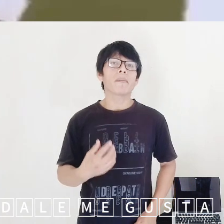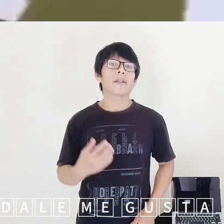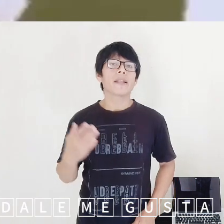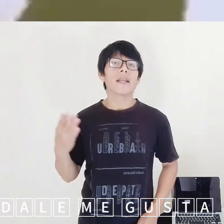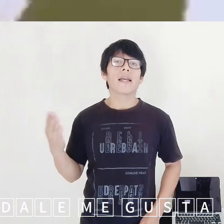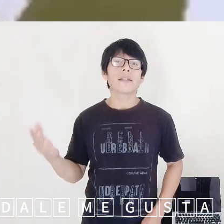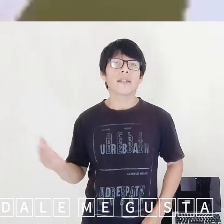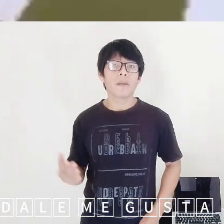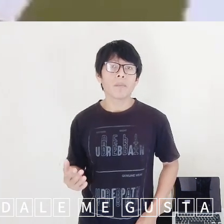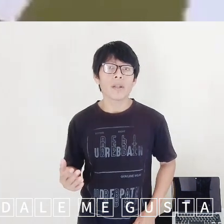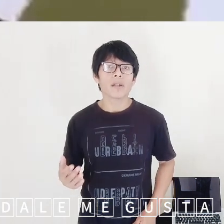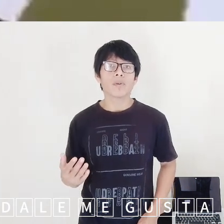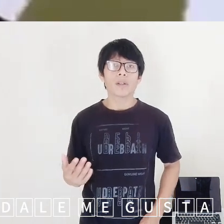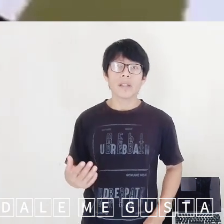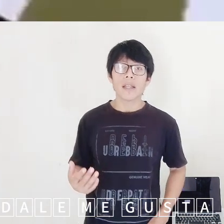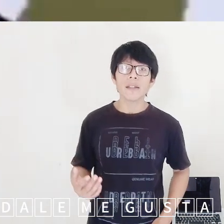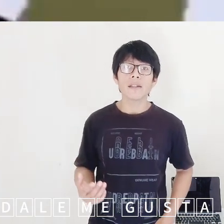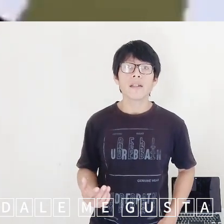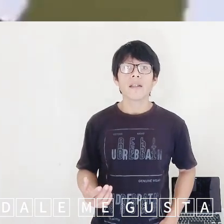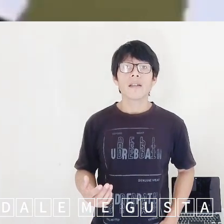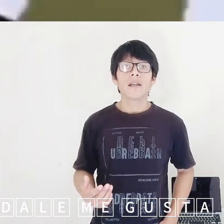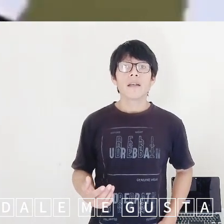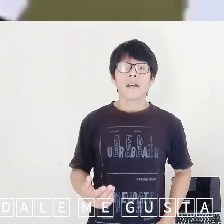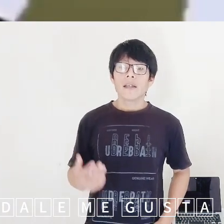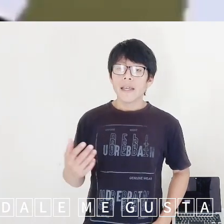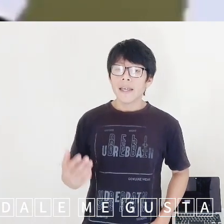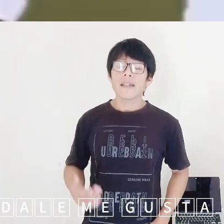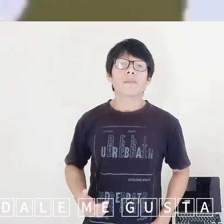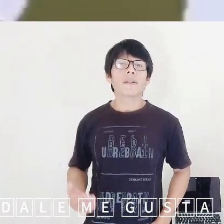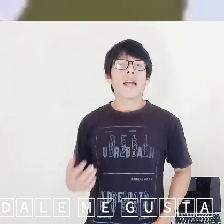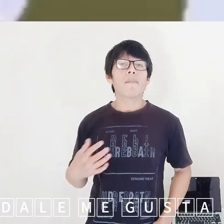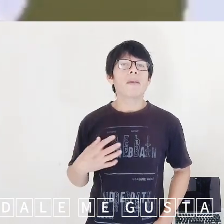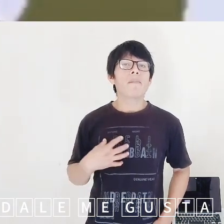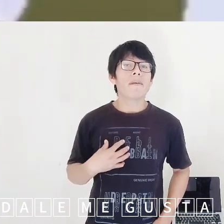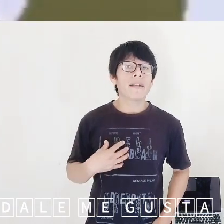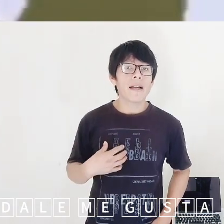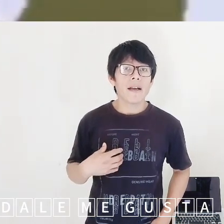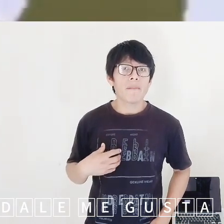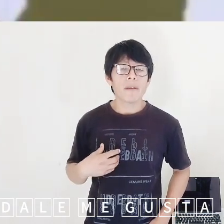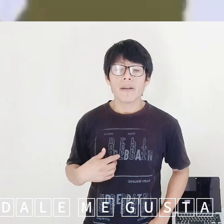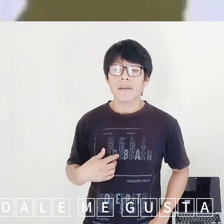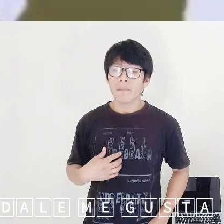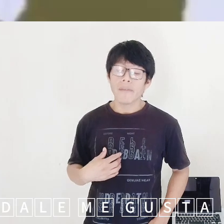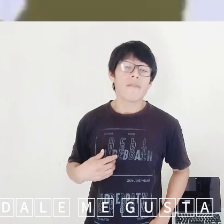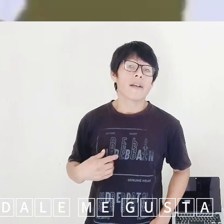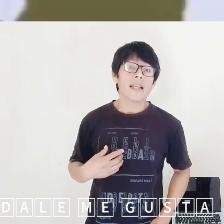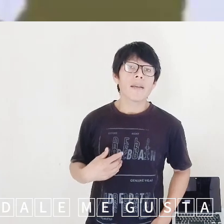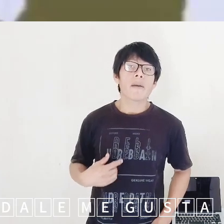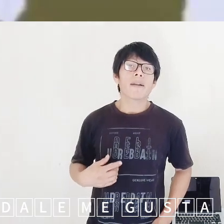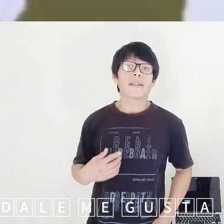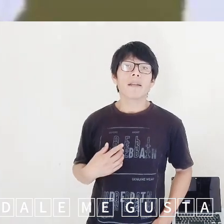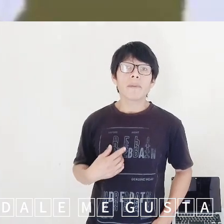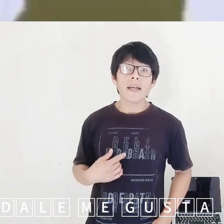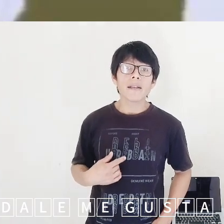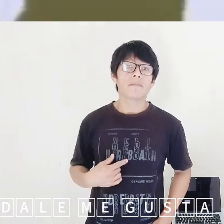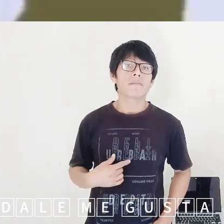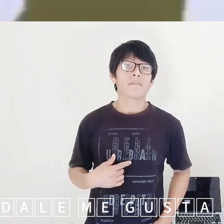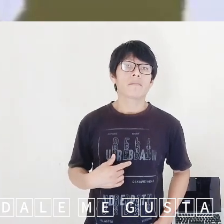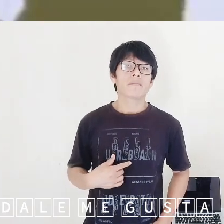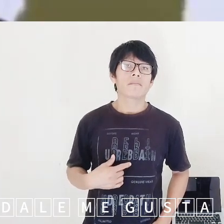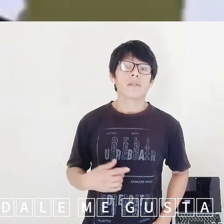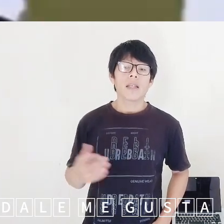voy a permitir este tipo de atrocidades que después a mí me va a afectar, me van a